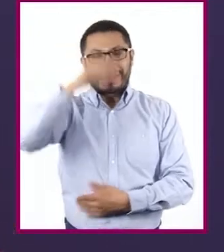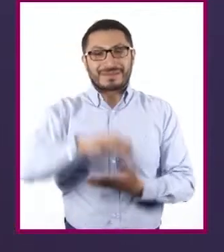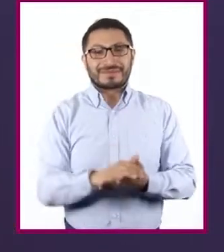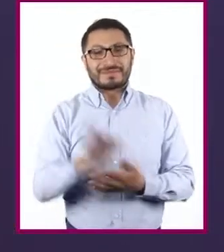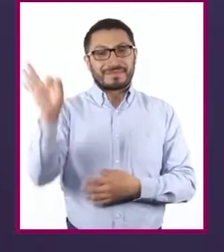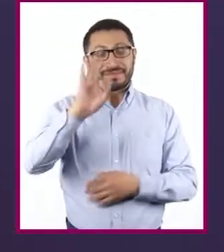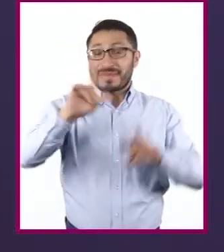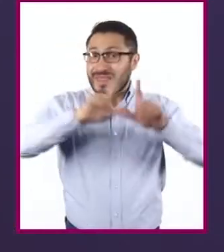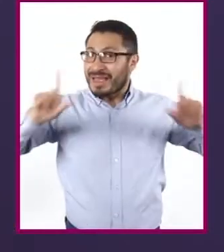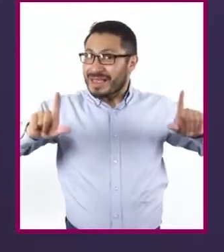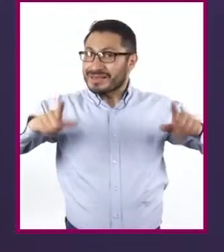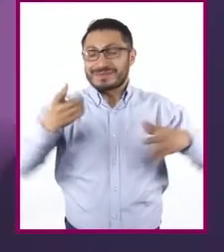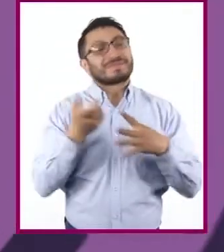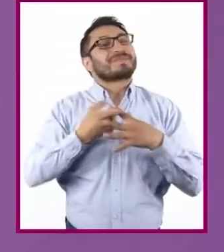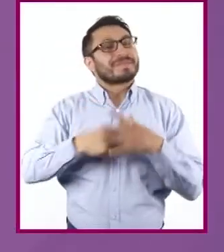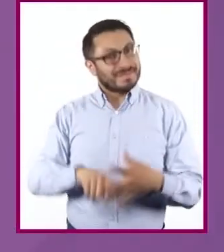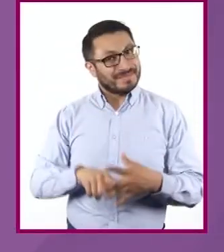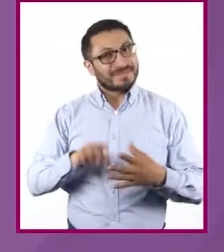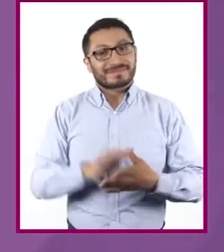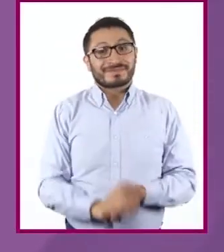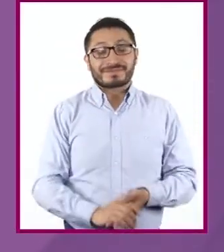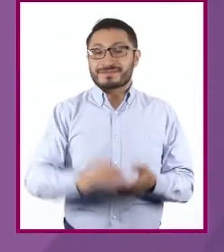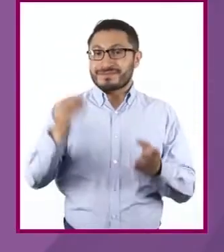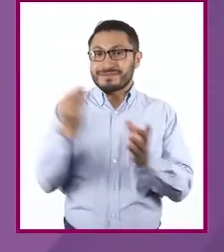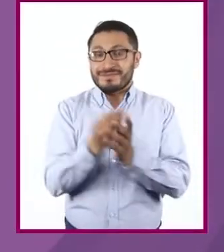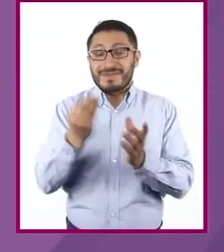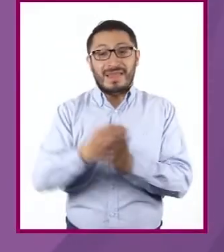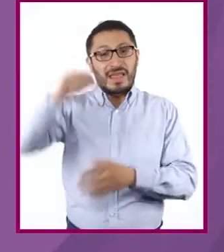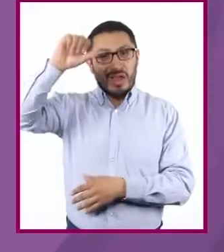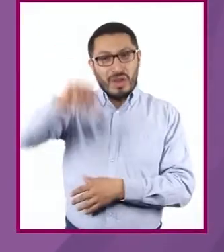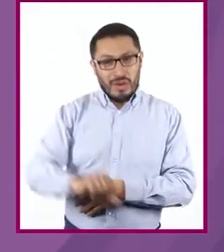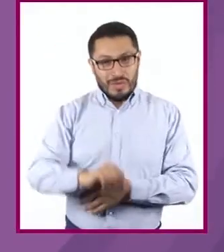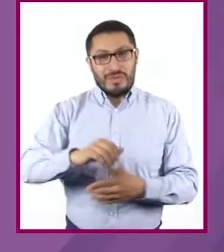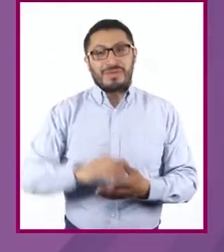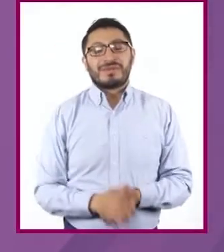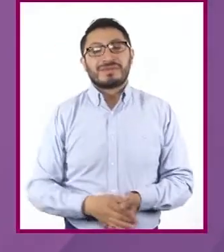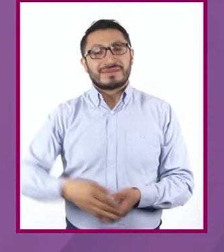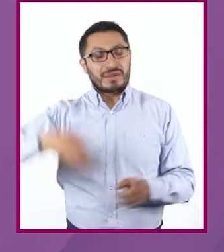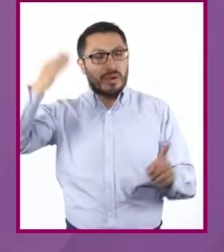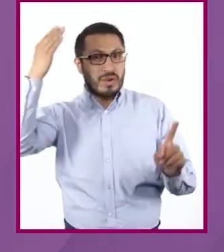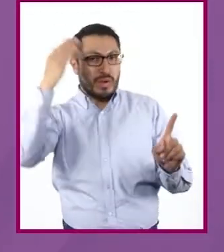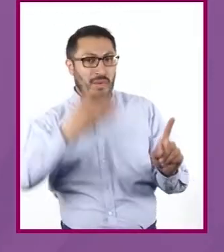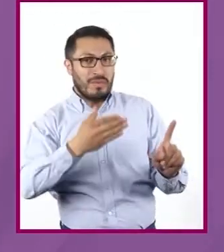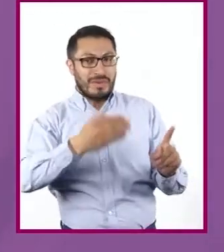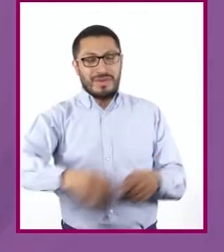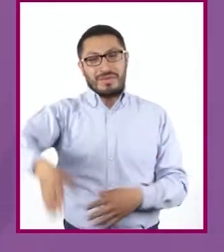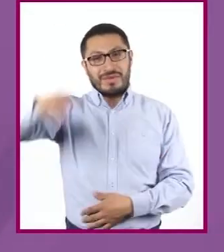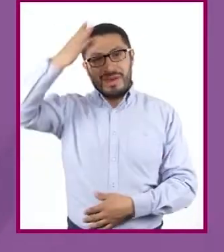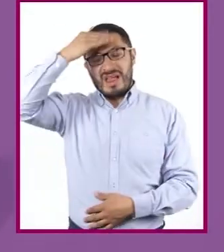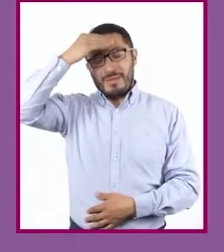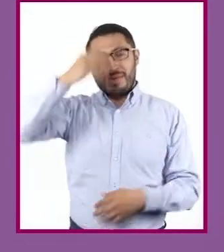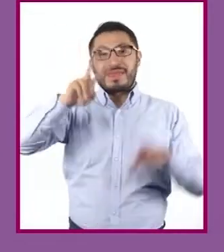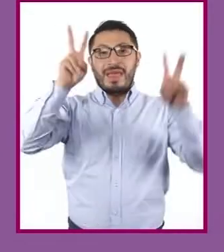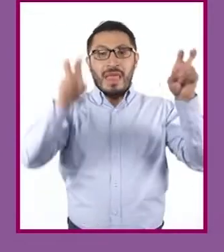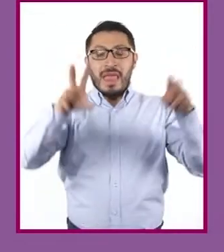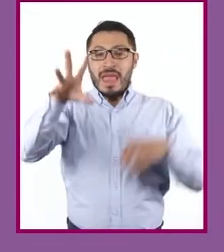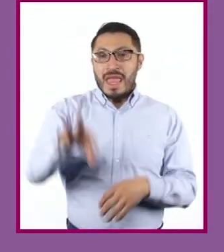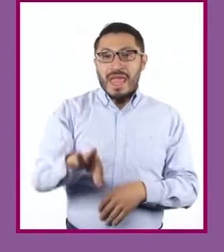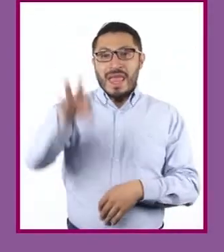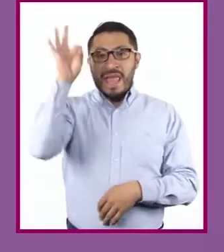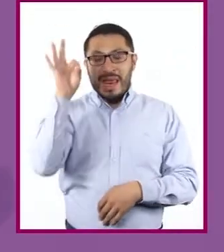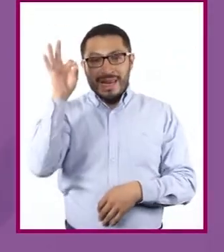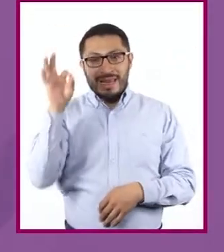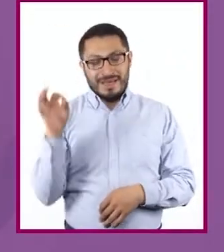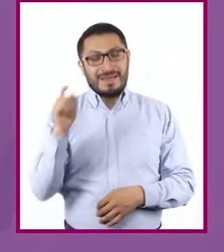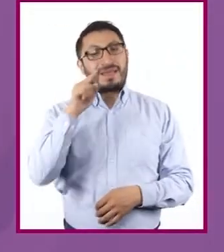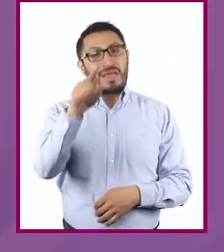están listos, comencemos. En esta sesión desarrollaremos el aprendizaje esperado, elige un tema y hace una pequeña